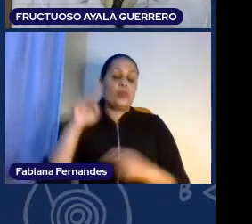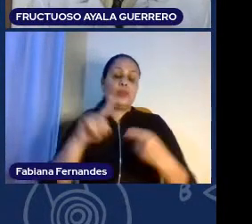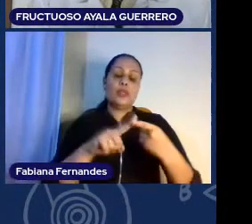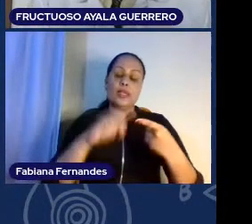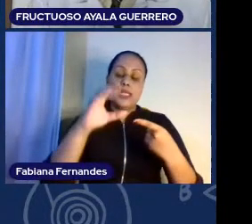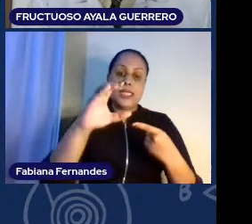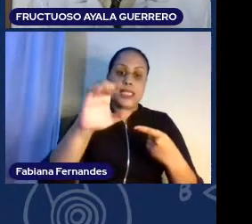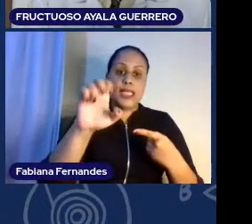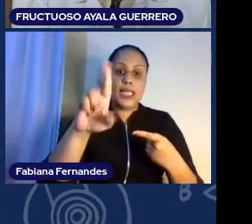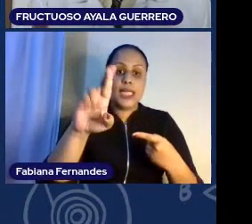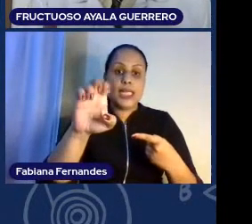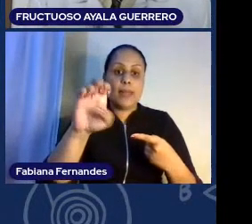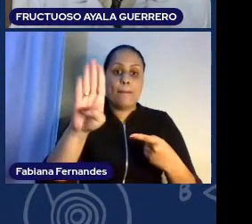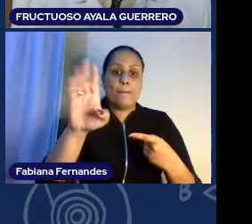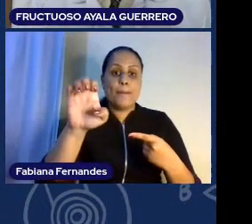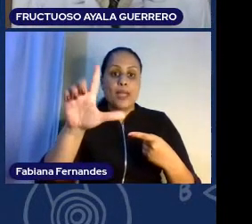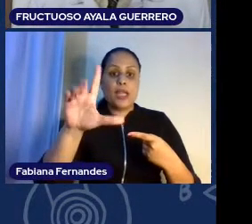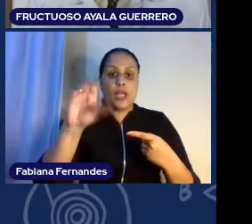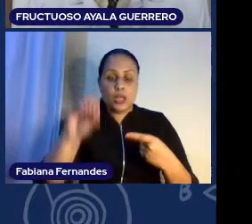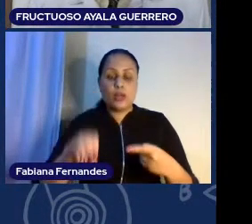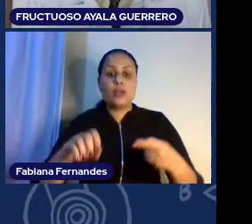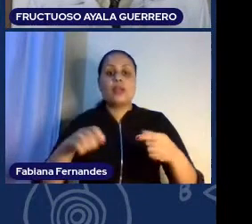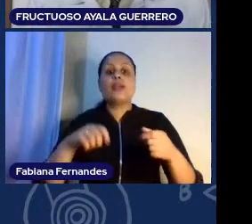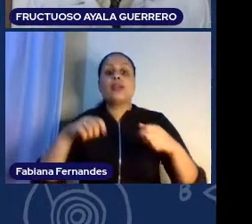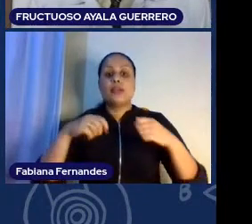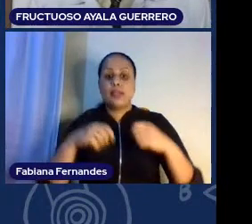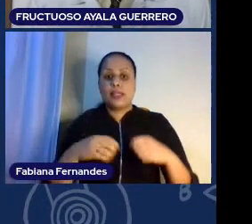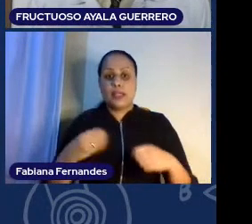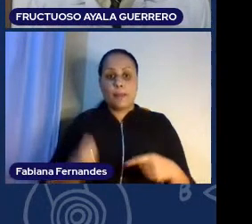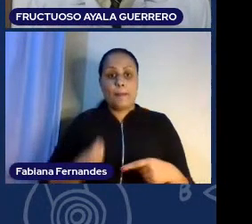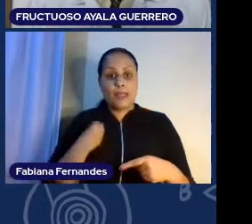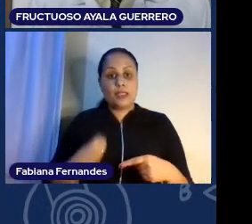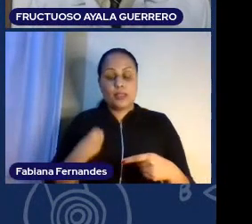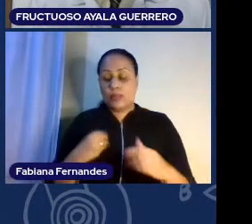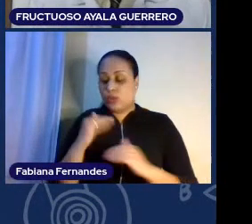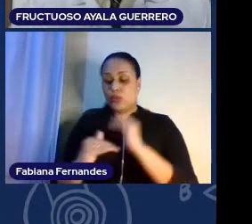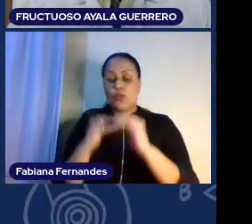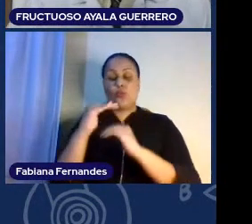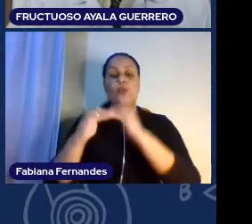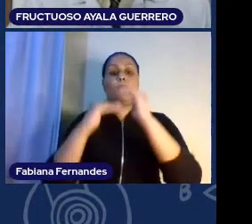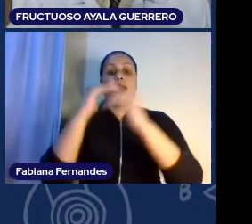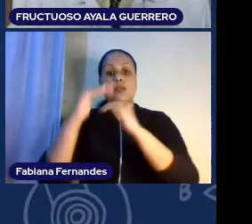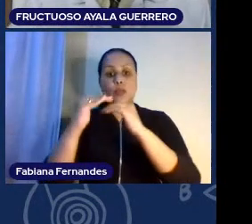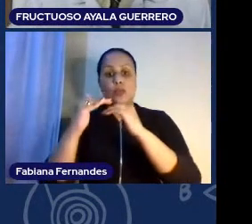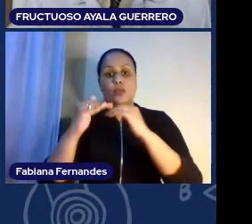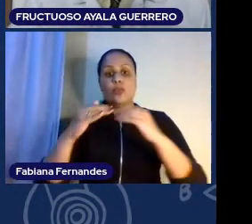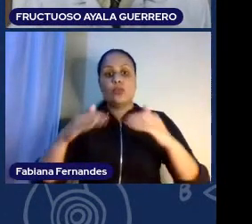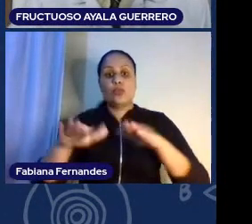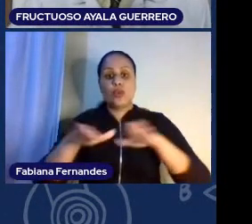que participan en la regulación de la actividad motora.